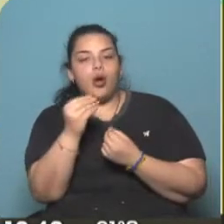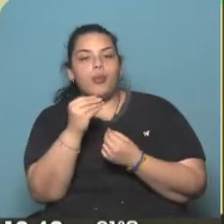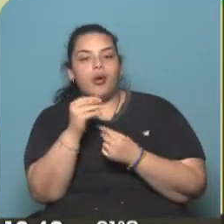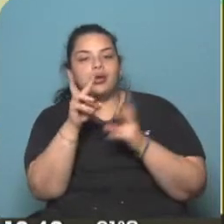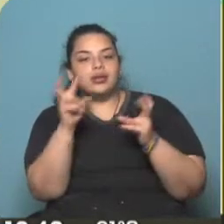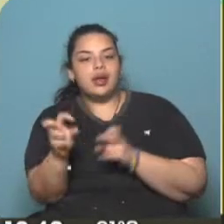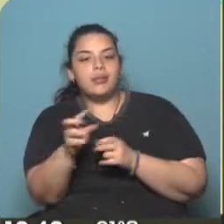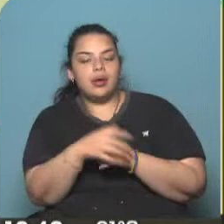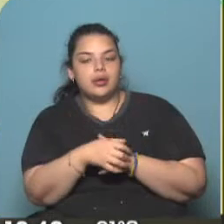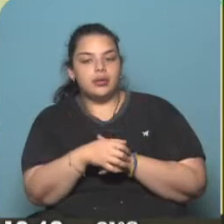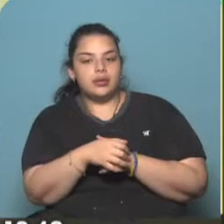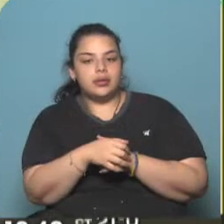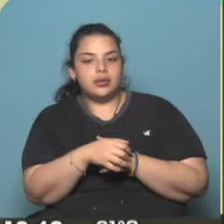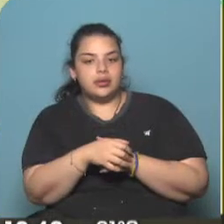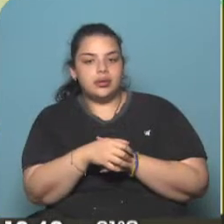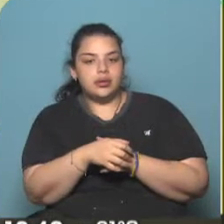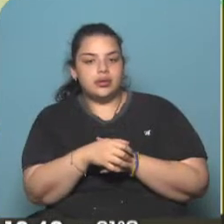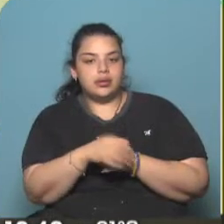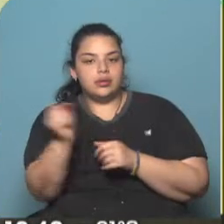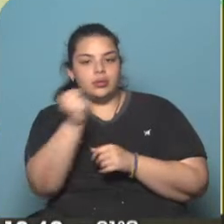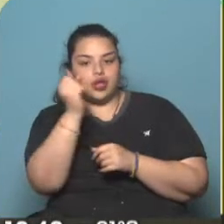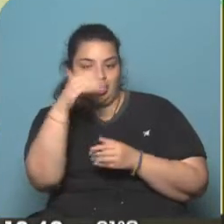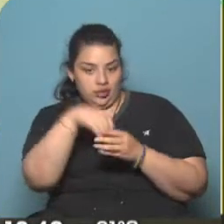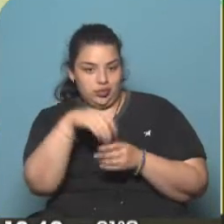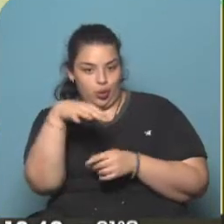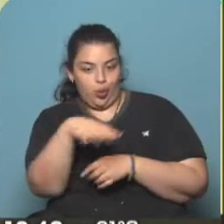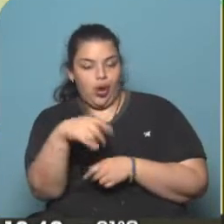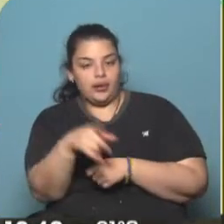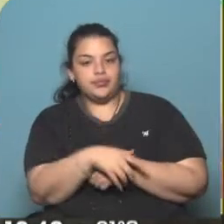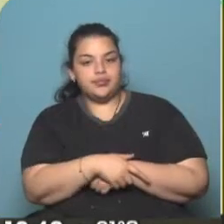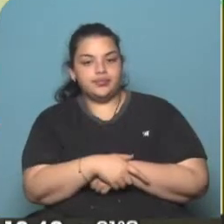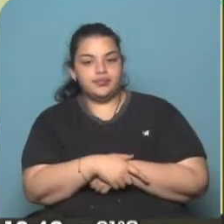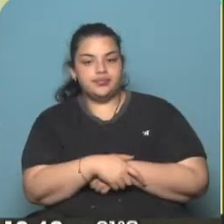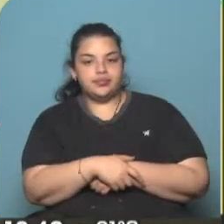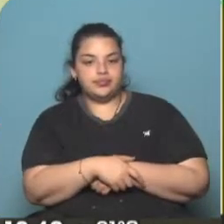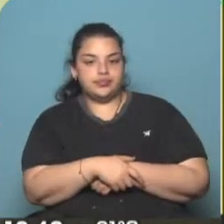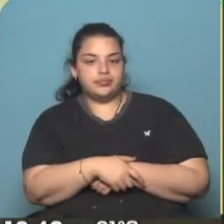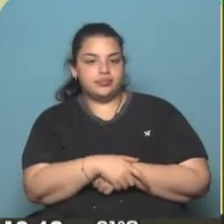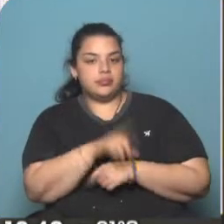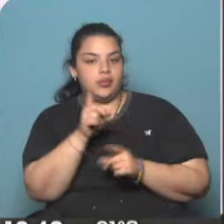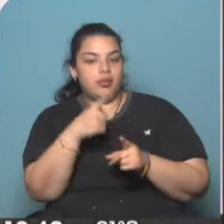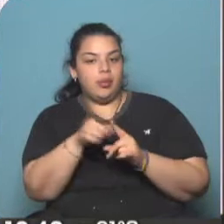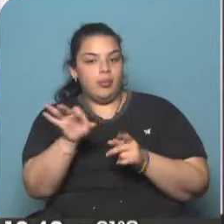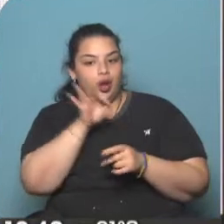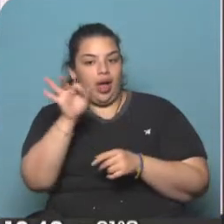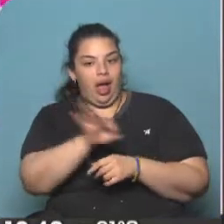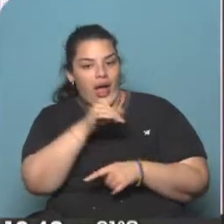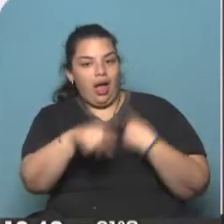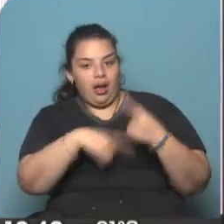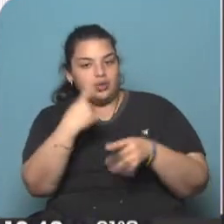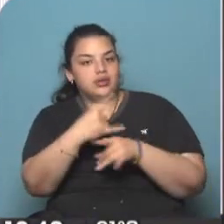tema medular dentro de este espacio. Y anualmente se recuerda a